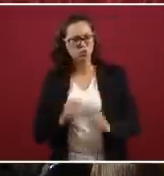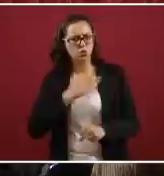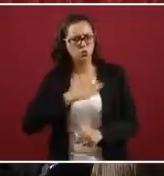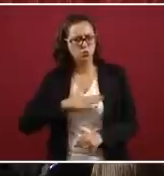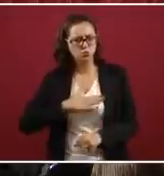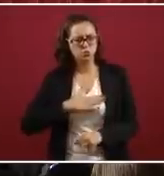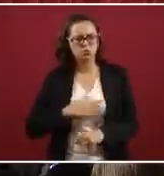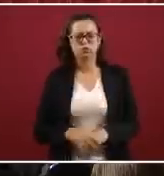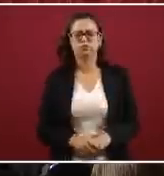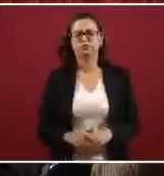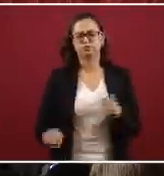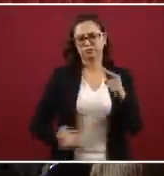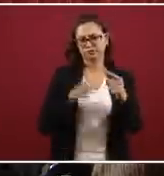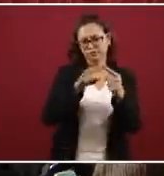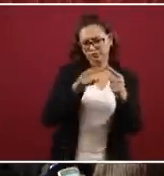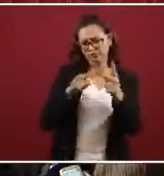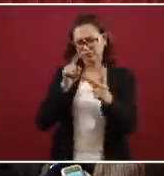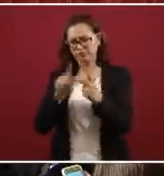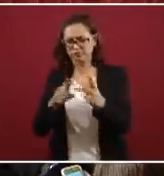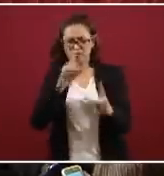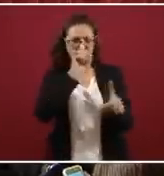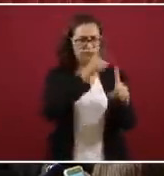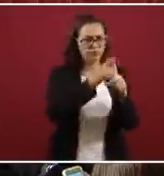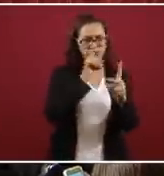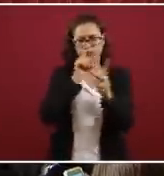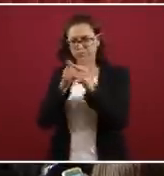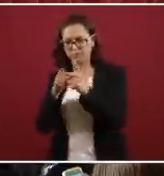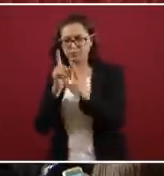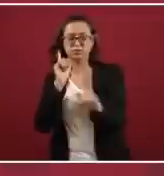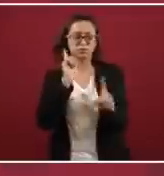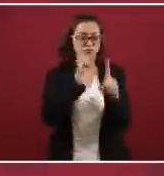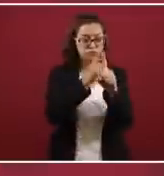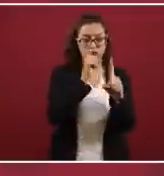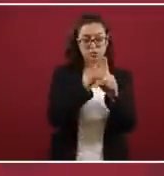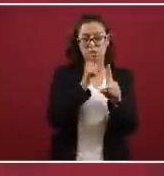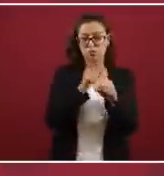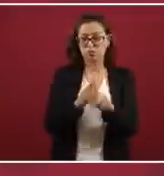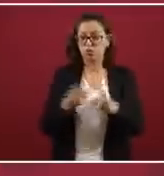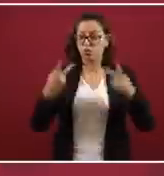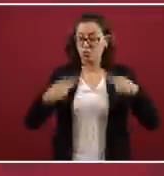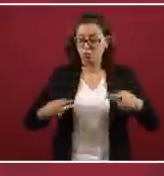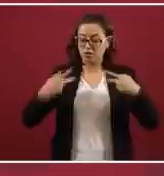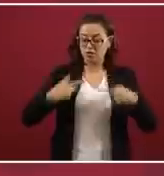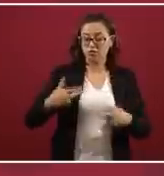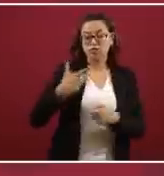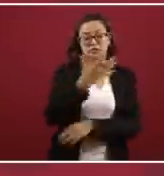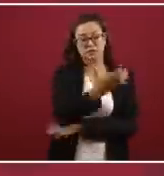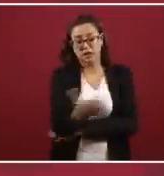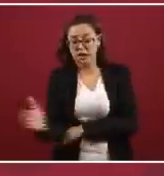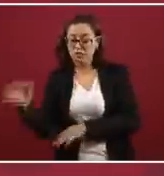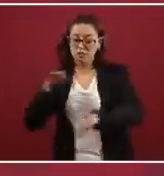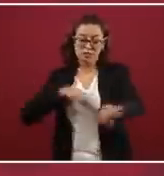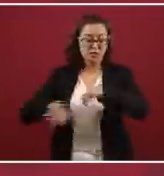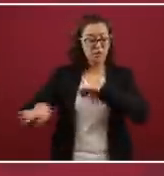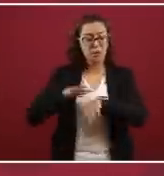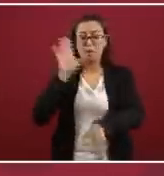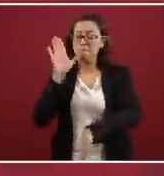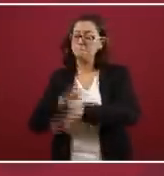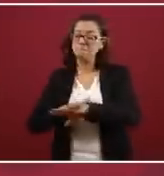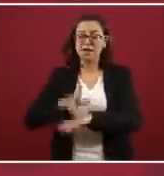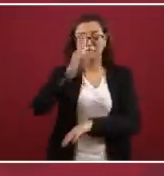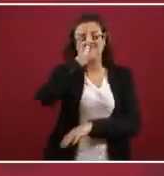básicos. Uno, atender a los productores más pobres del campo, y para